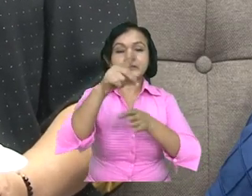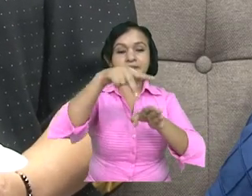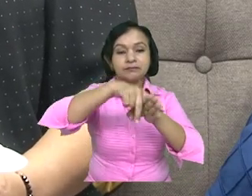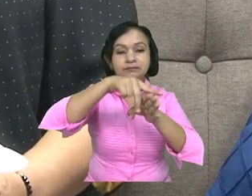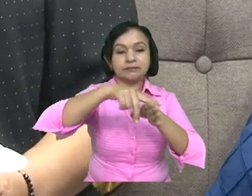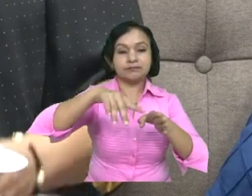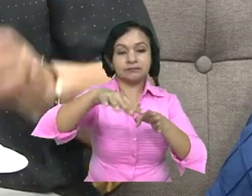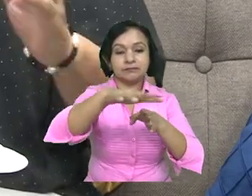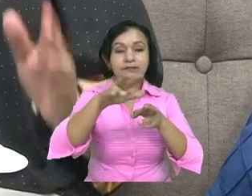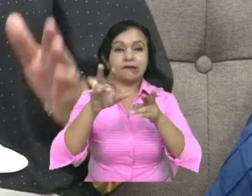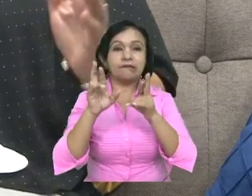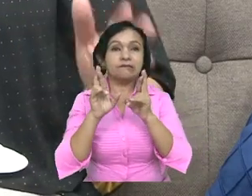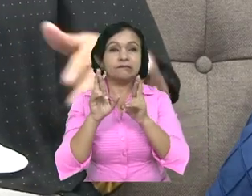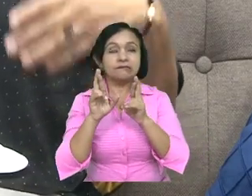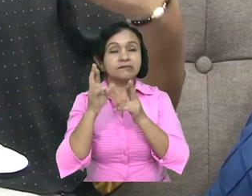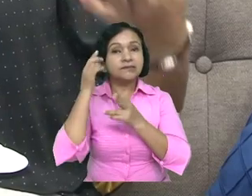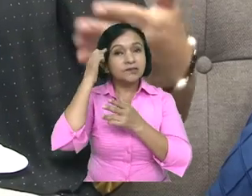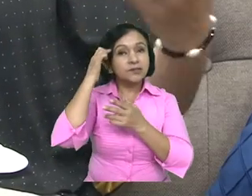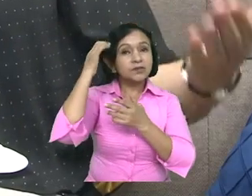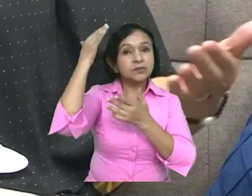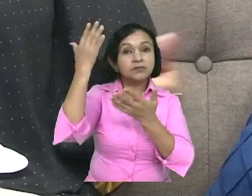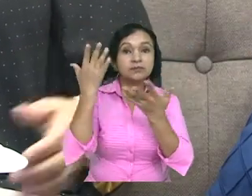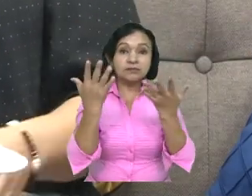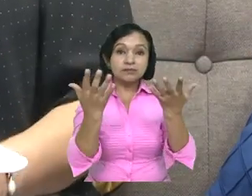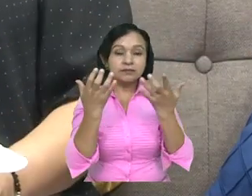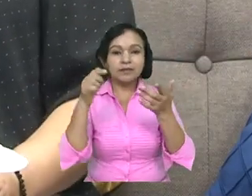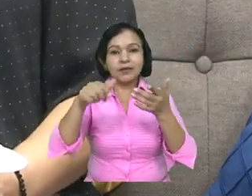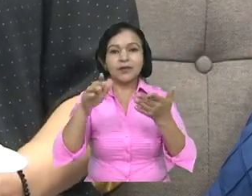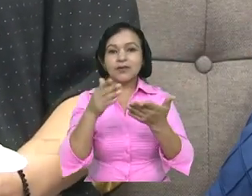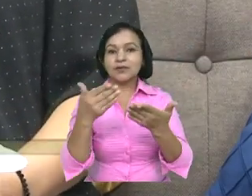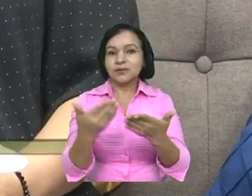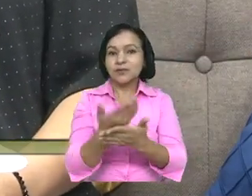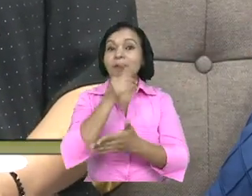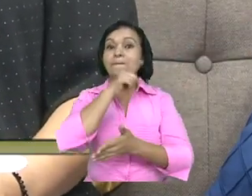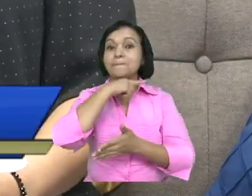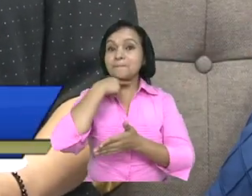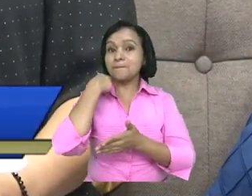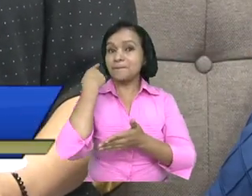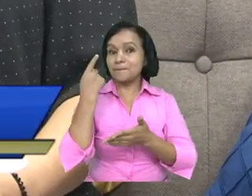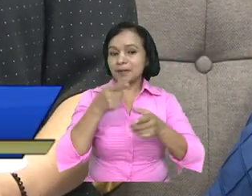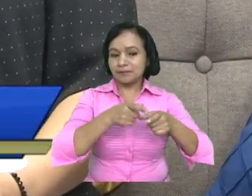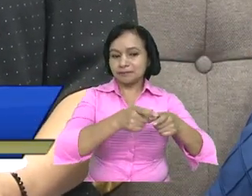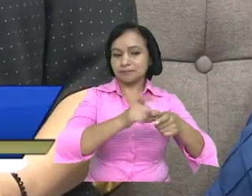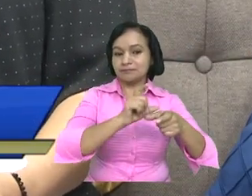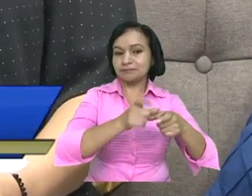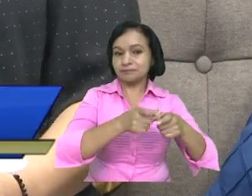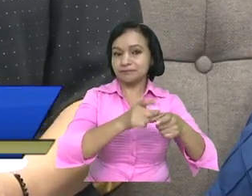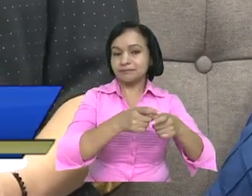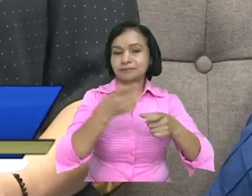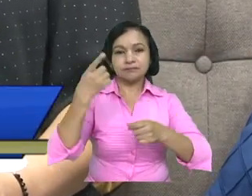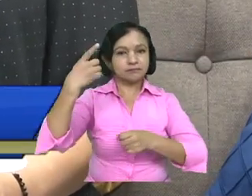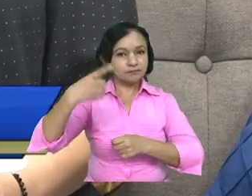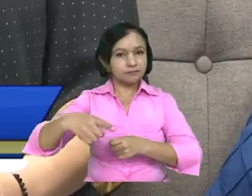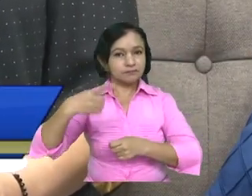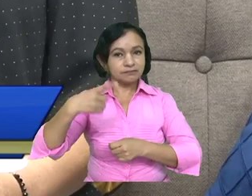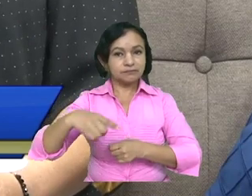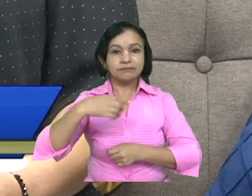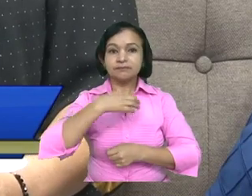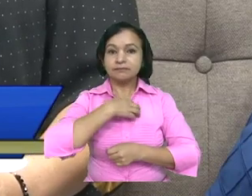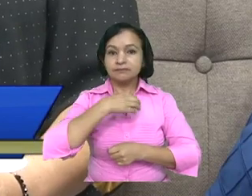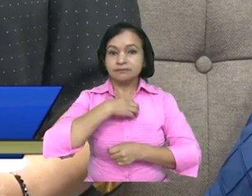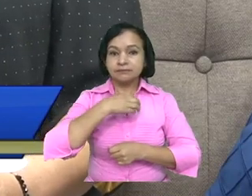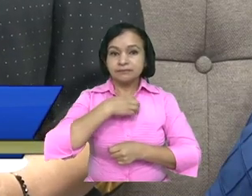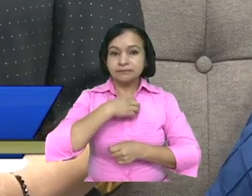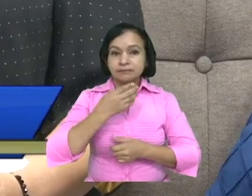un sueño, y esto lo ven así, o sea, un sueño hecho realidad. Pero es un derecho, o sea,